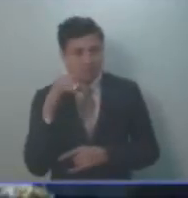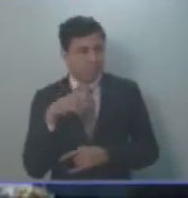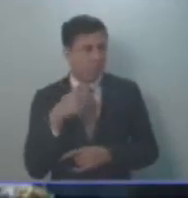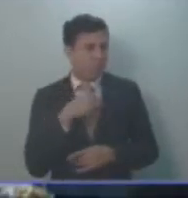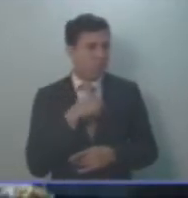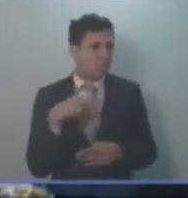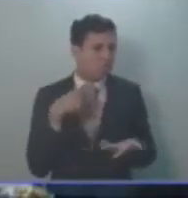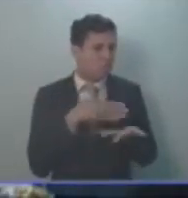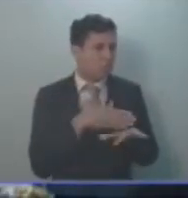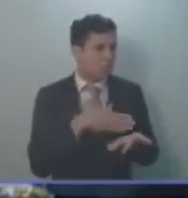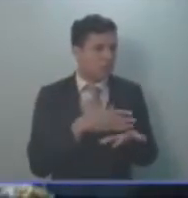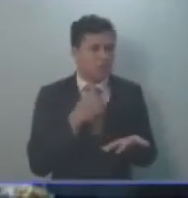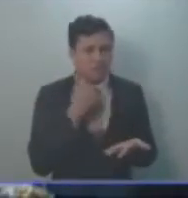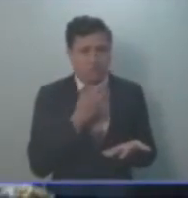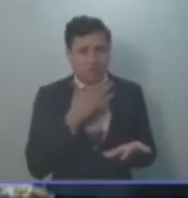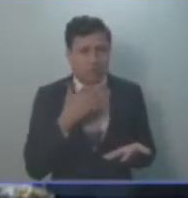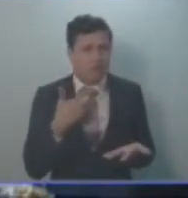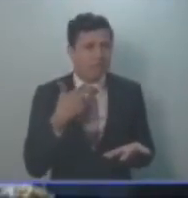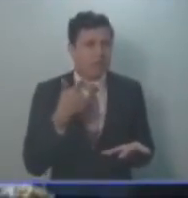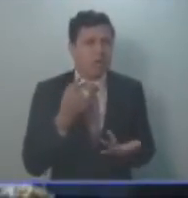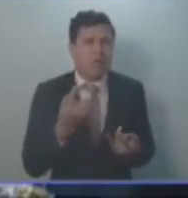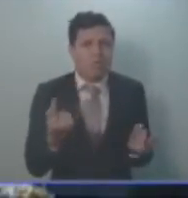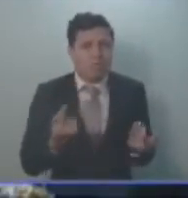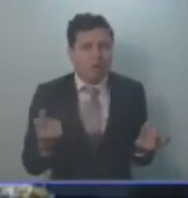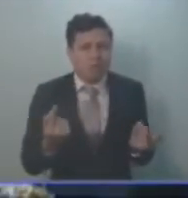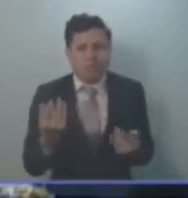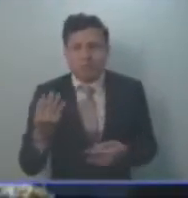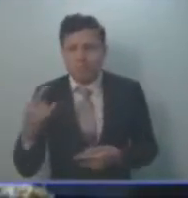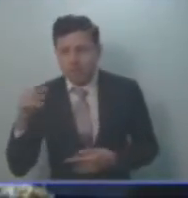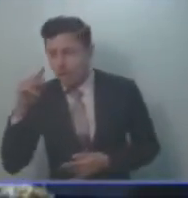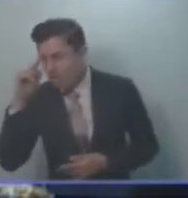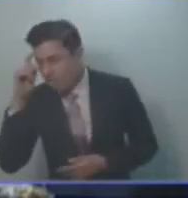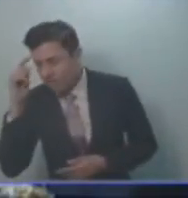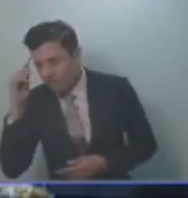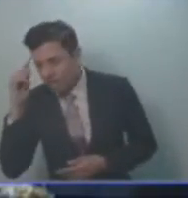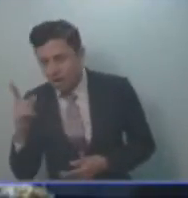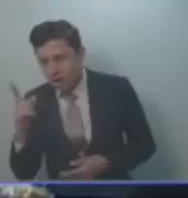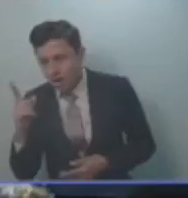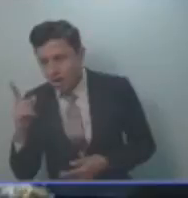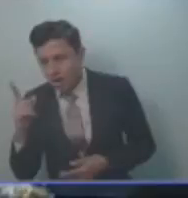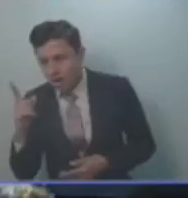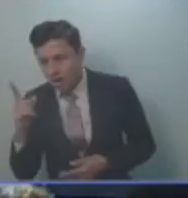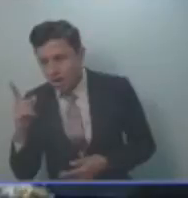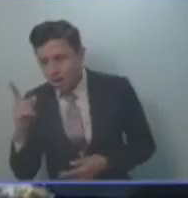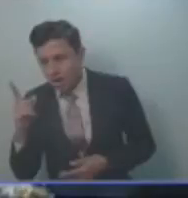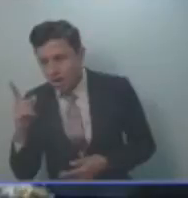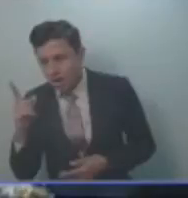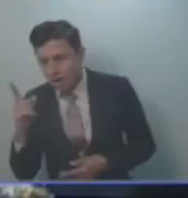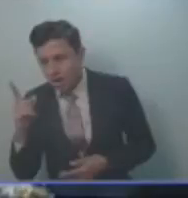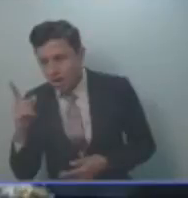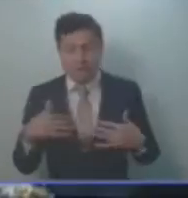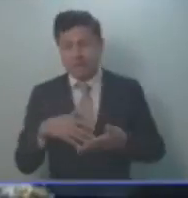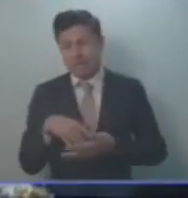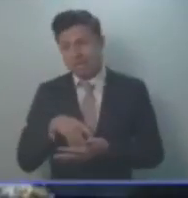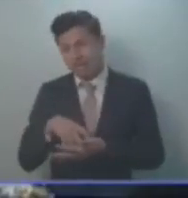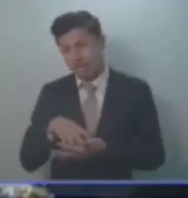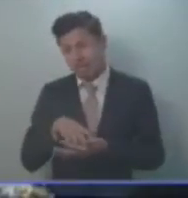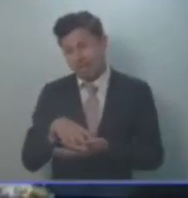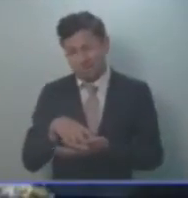y sobrellevar las secuelas de cada sesión de tratamientos, como la